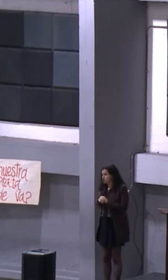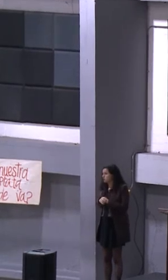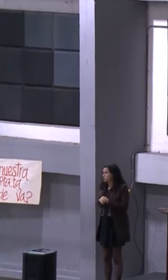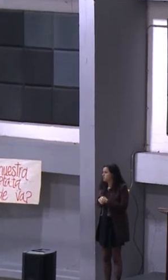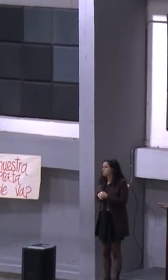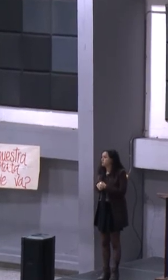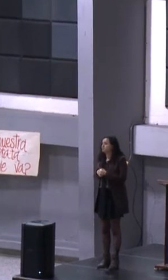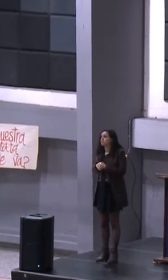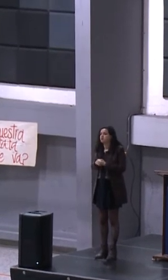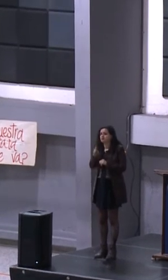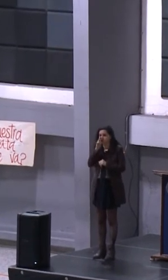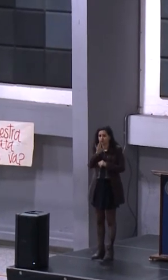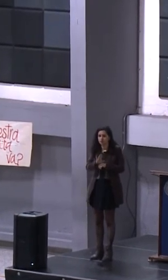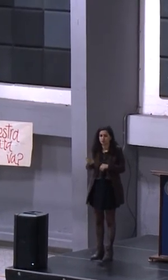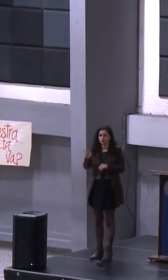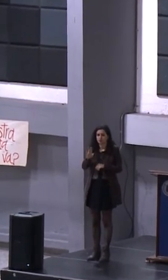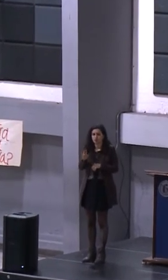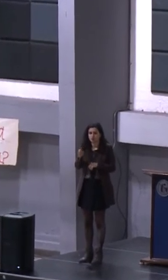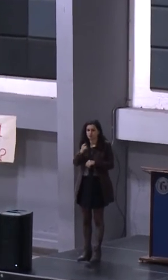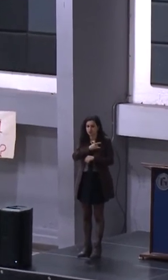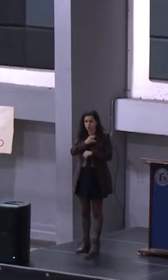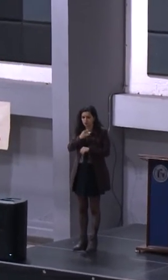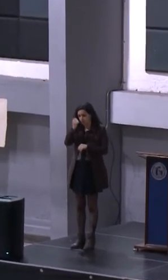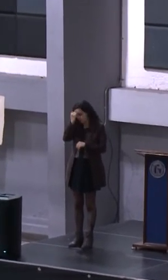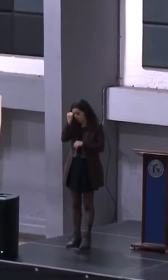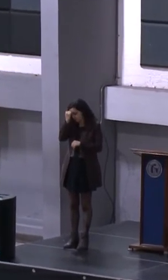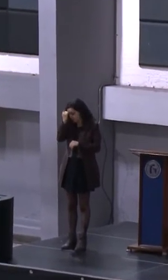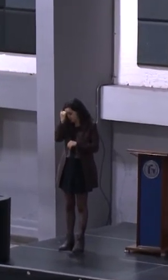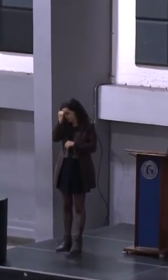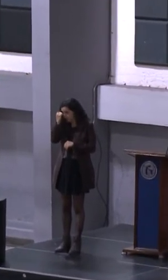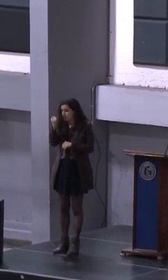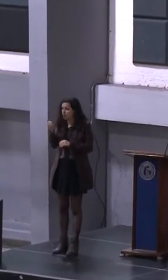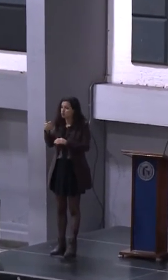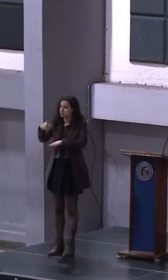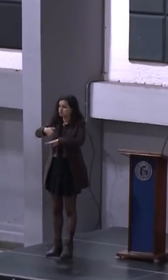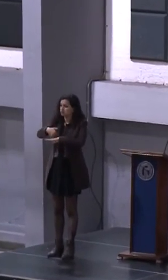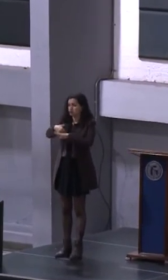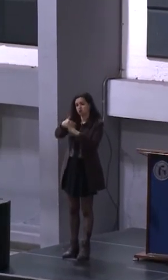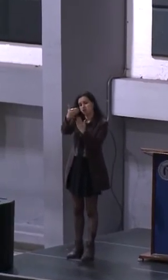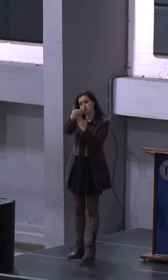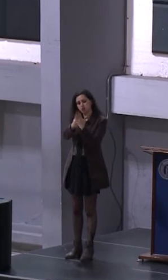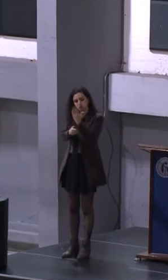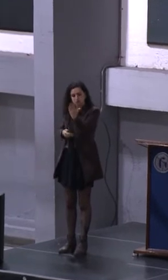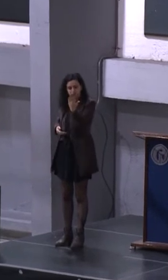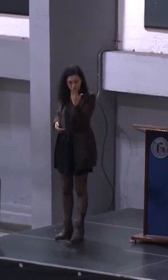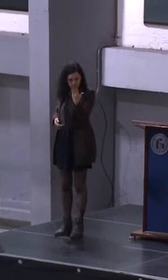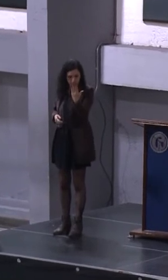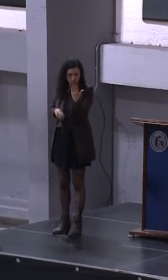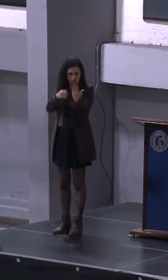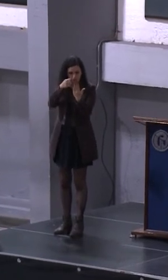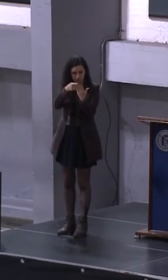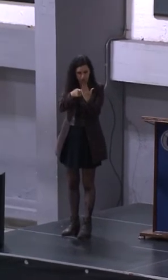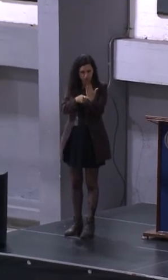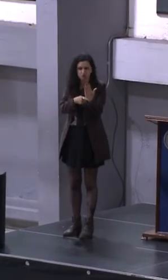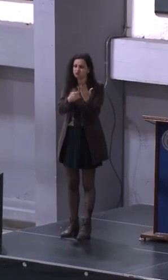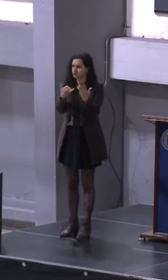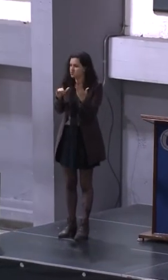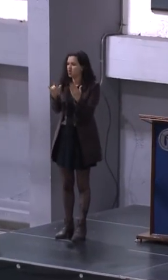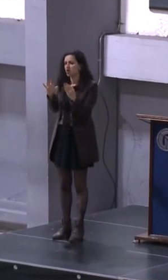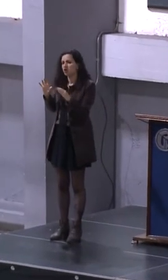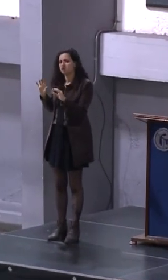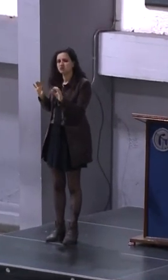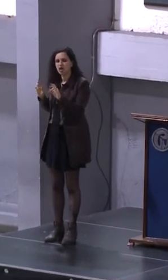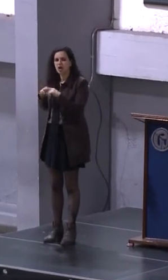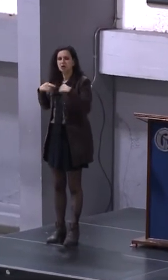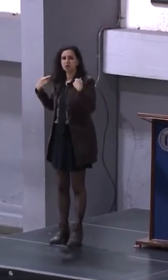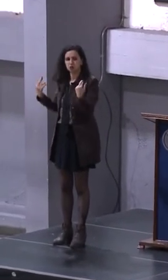de Profesores Universitarios nos presentó un pliego. Empezamos la negociación, la instalamos, tuvimos una sesión en la cual se discutieron